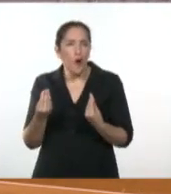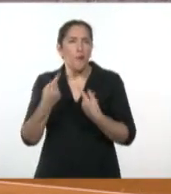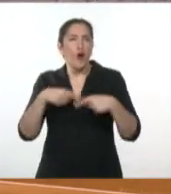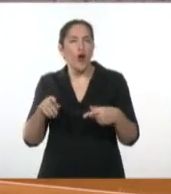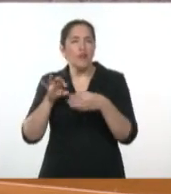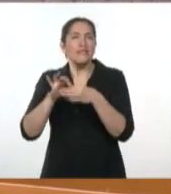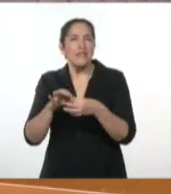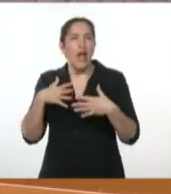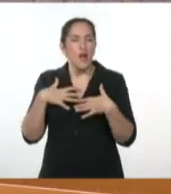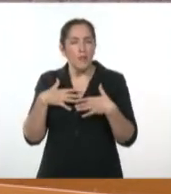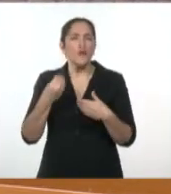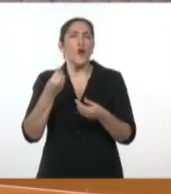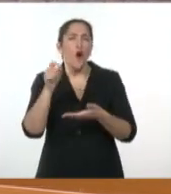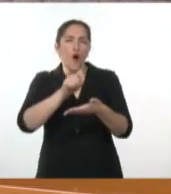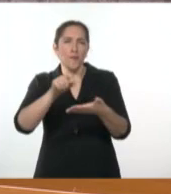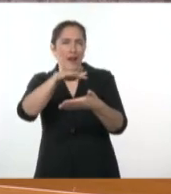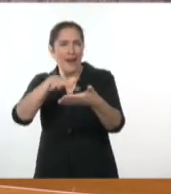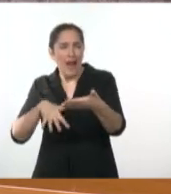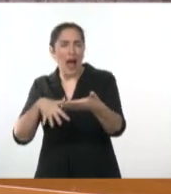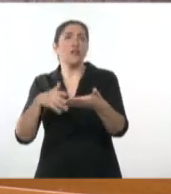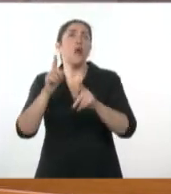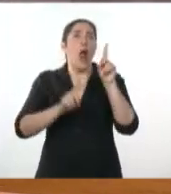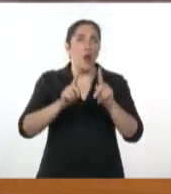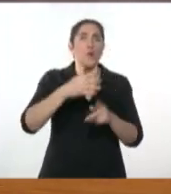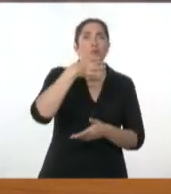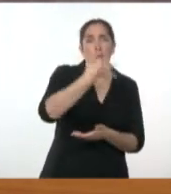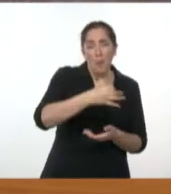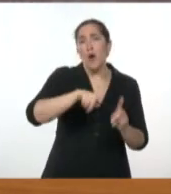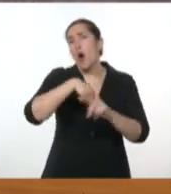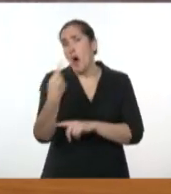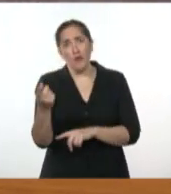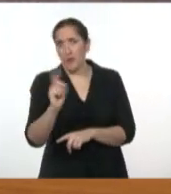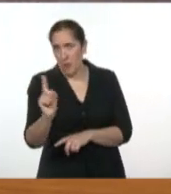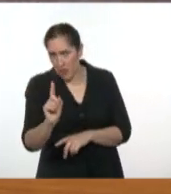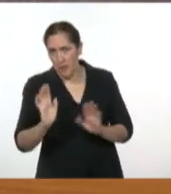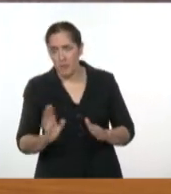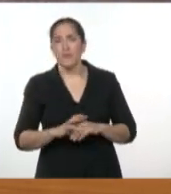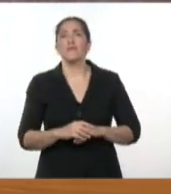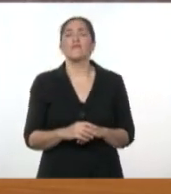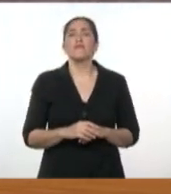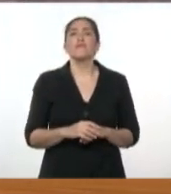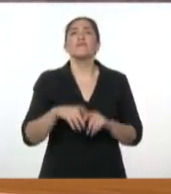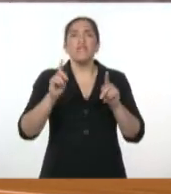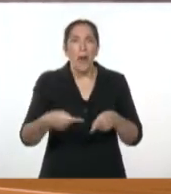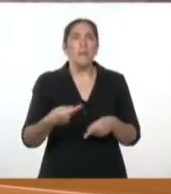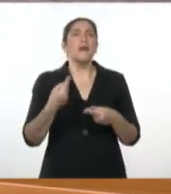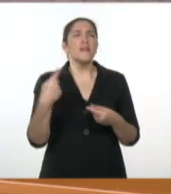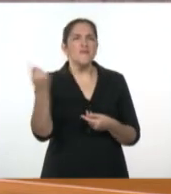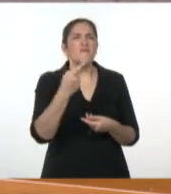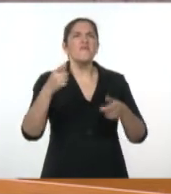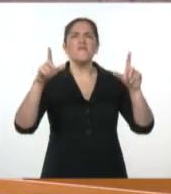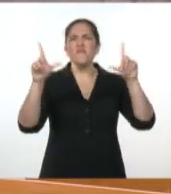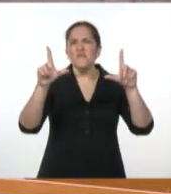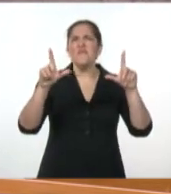se construyen los relatos, ya sean de ficción o no. Y trabajamos con los medios de comunicación. Nos pusimos a pensar, bueno, ¿qué